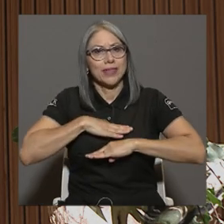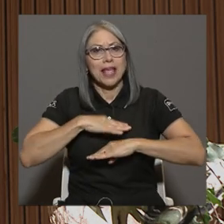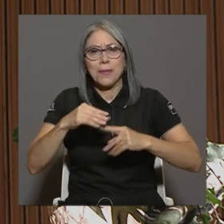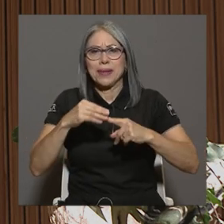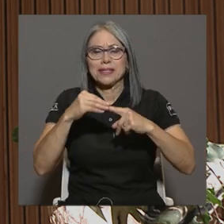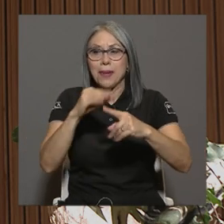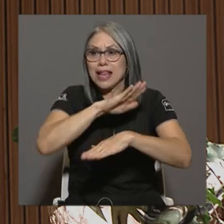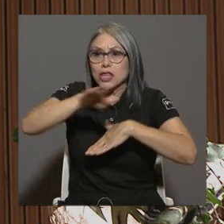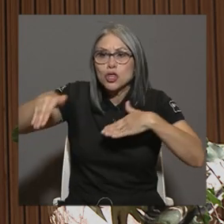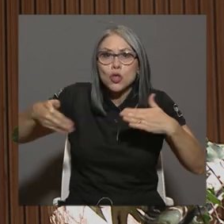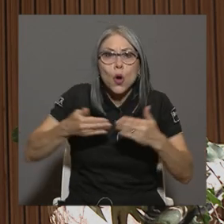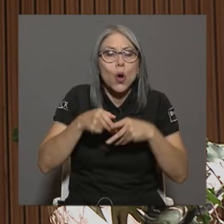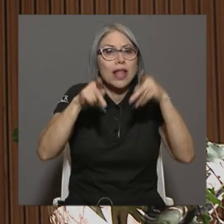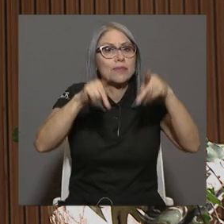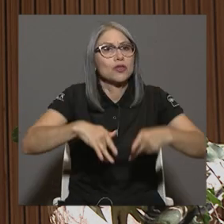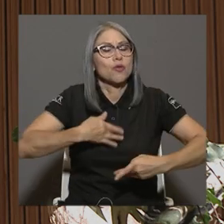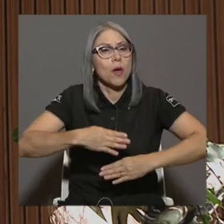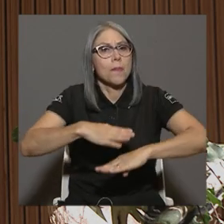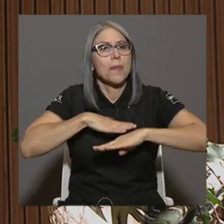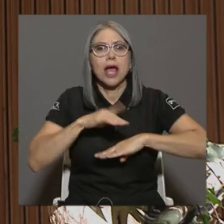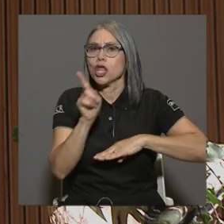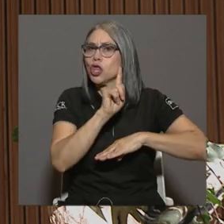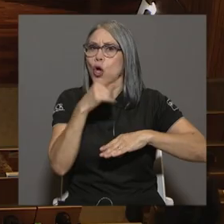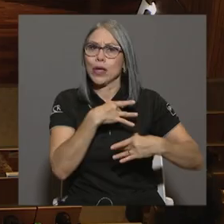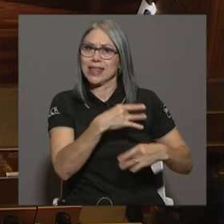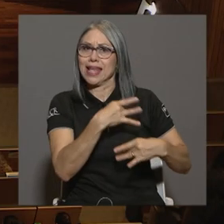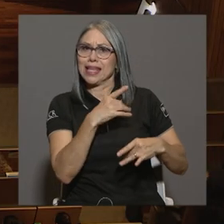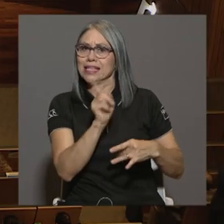los intereses o los temores individuales.